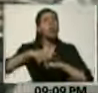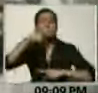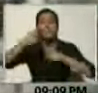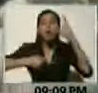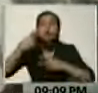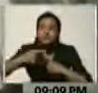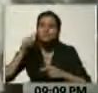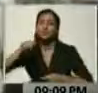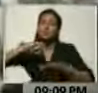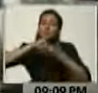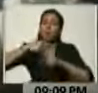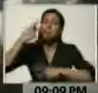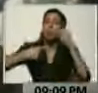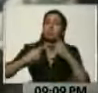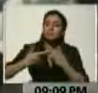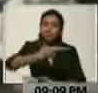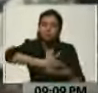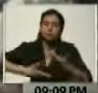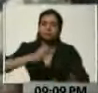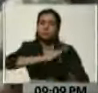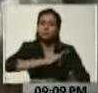es político.